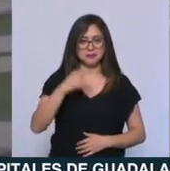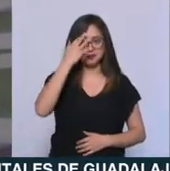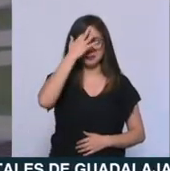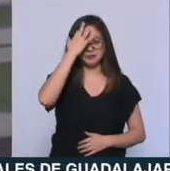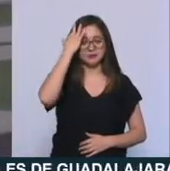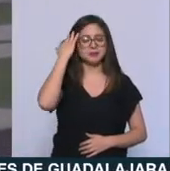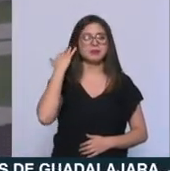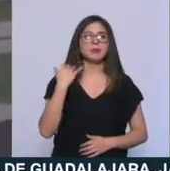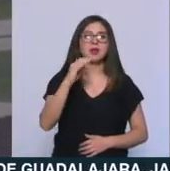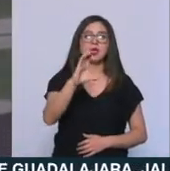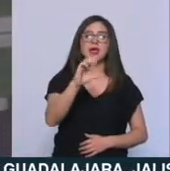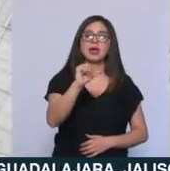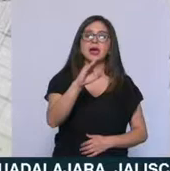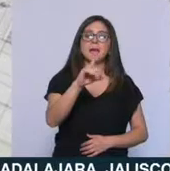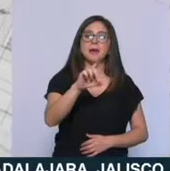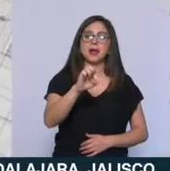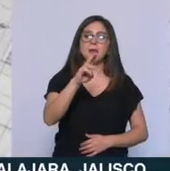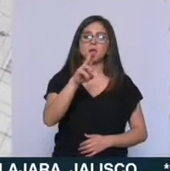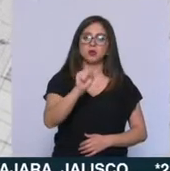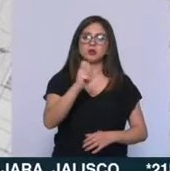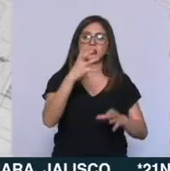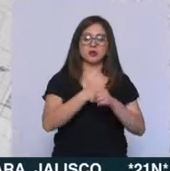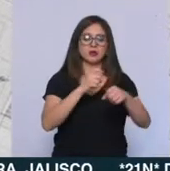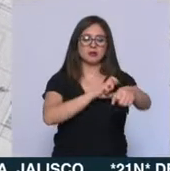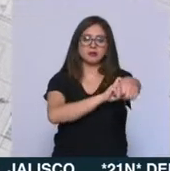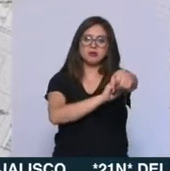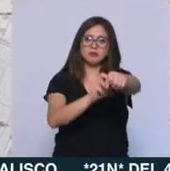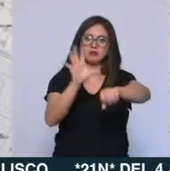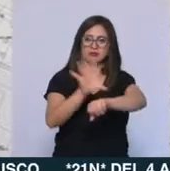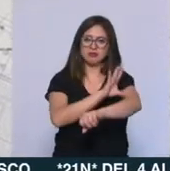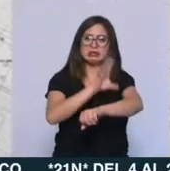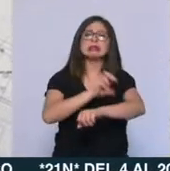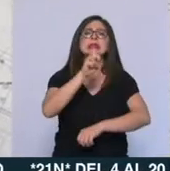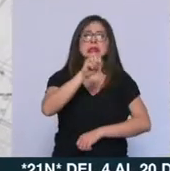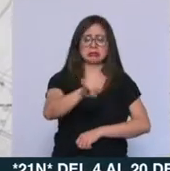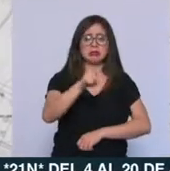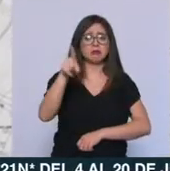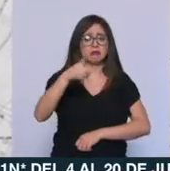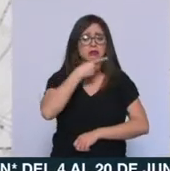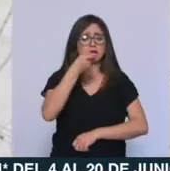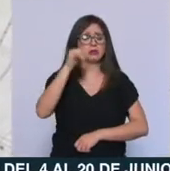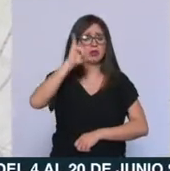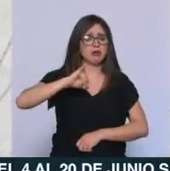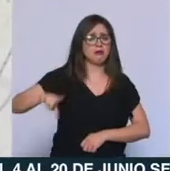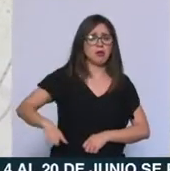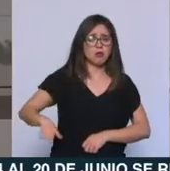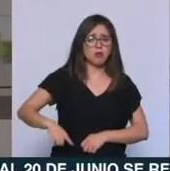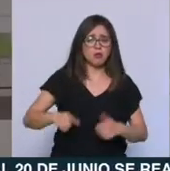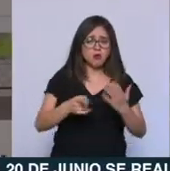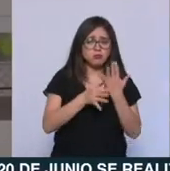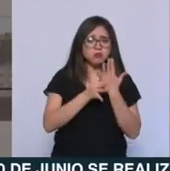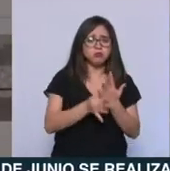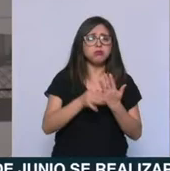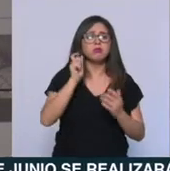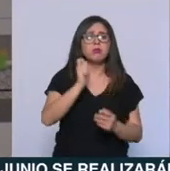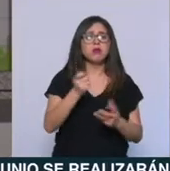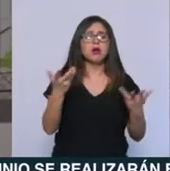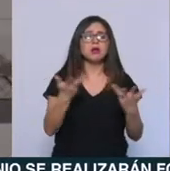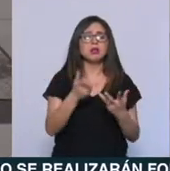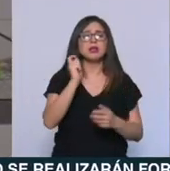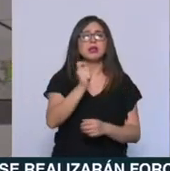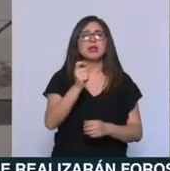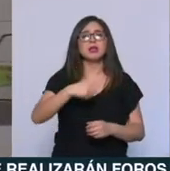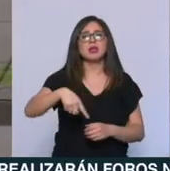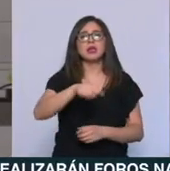El cablebús va. Así lo declaró la jefa de gobierno Claudia Sheinbaum al informar sobre el arranque del proceso denominado